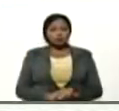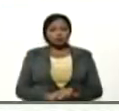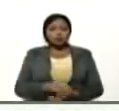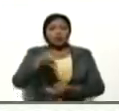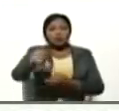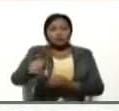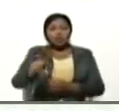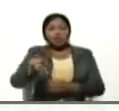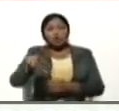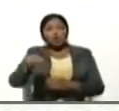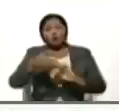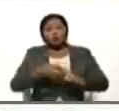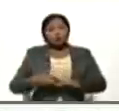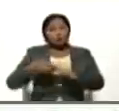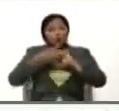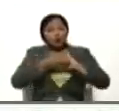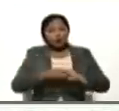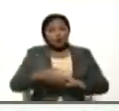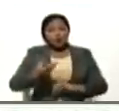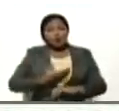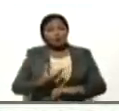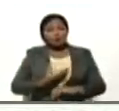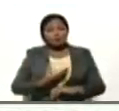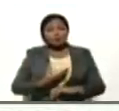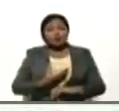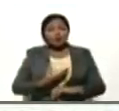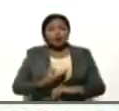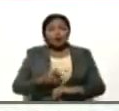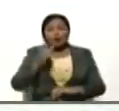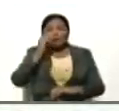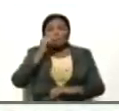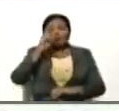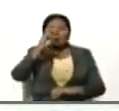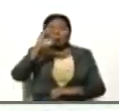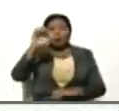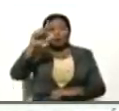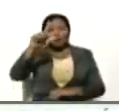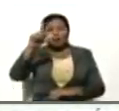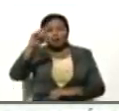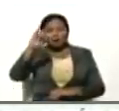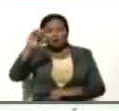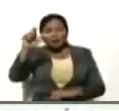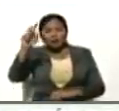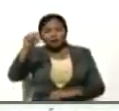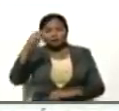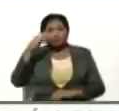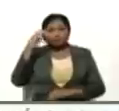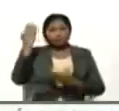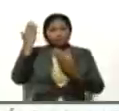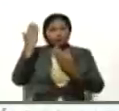Estado Trujillo, Alcaldía del Municipio Urdaneta, Wilmer Andara.